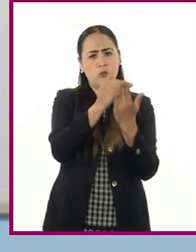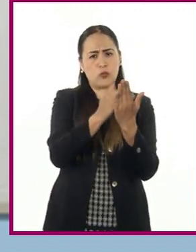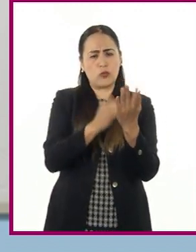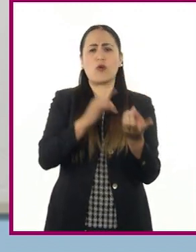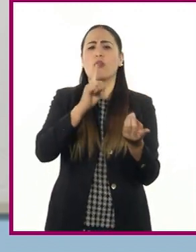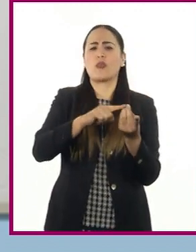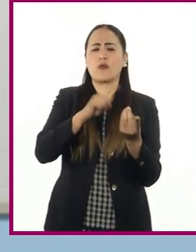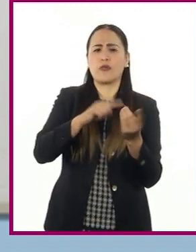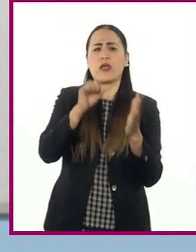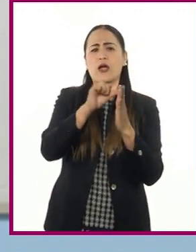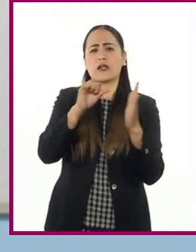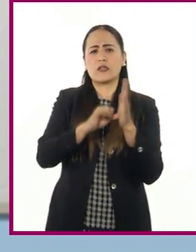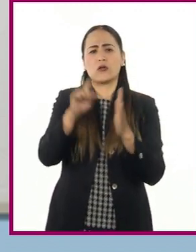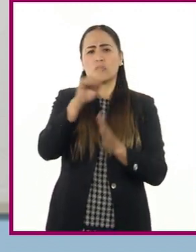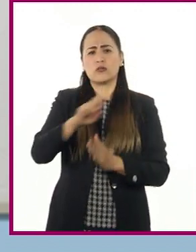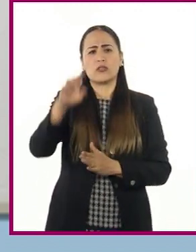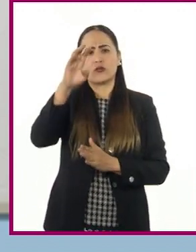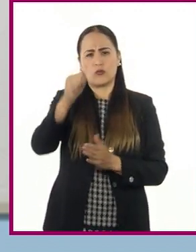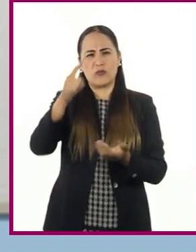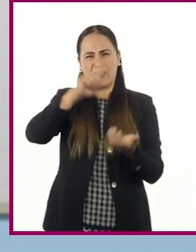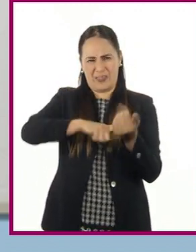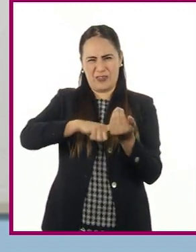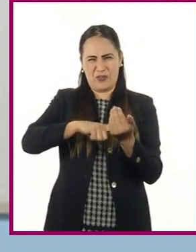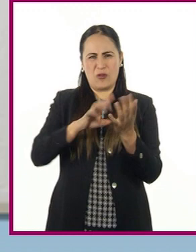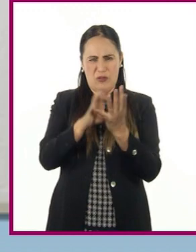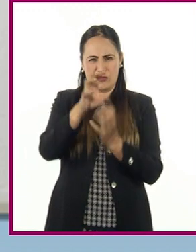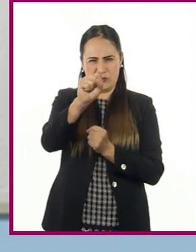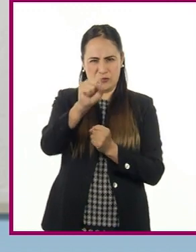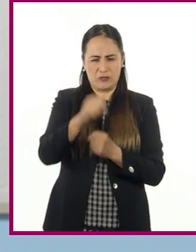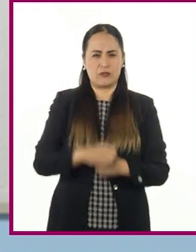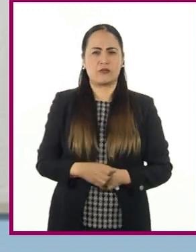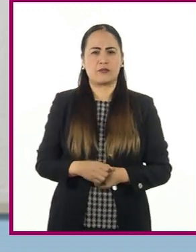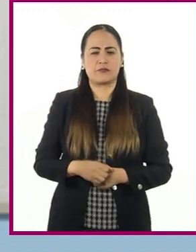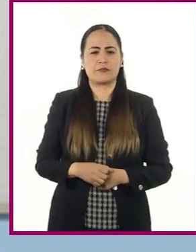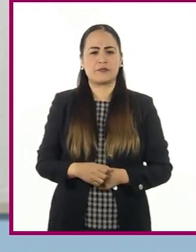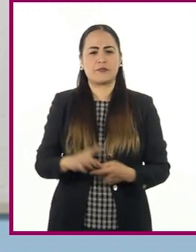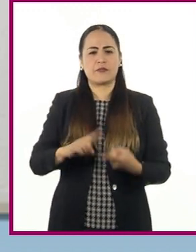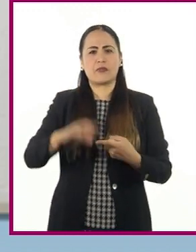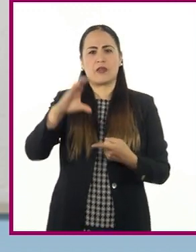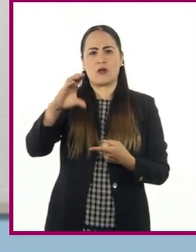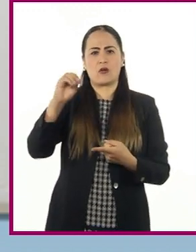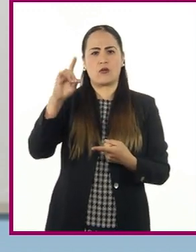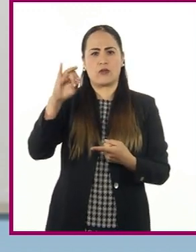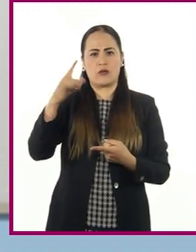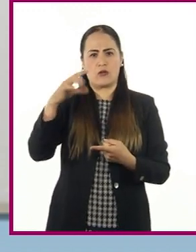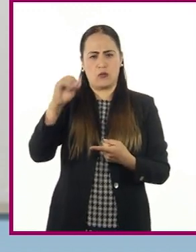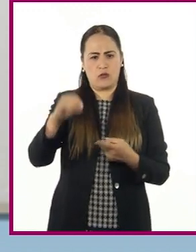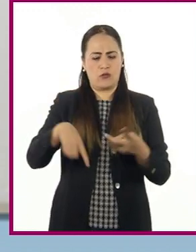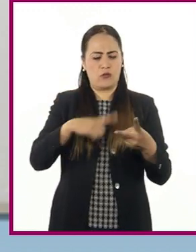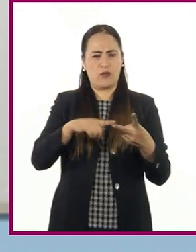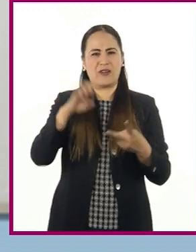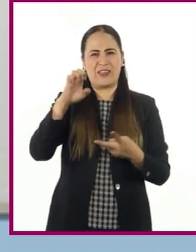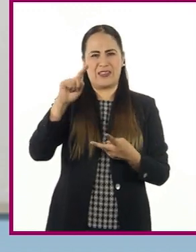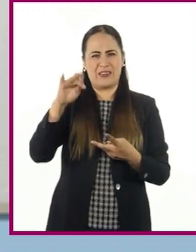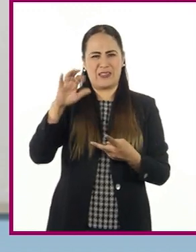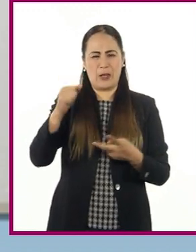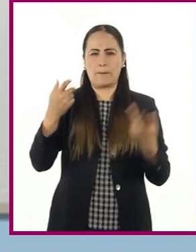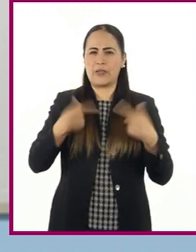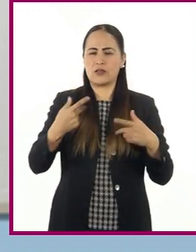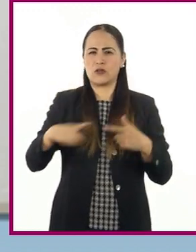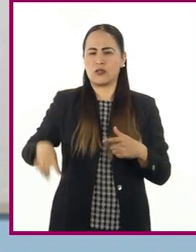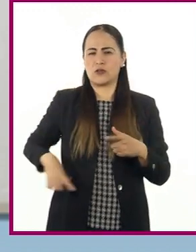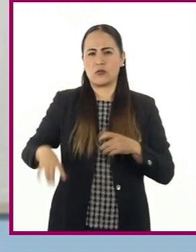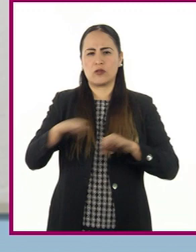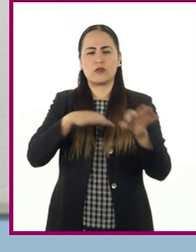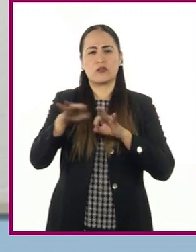en el artículo 109 constitucional y a su vez se encuentran en el Código de Ética de las Personas Servidoras Públicas